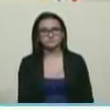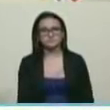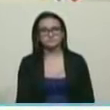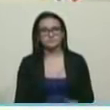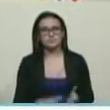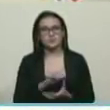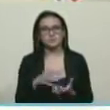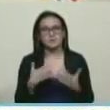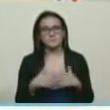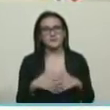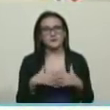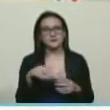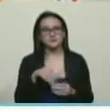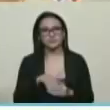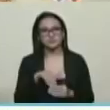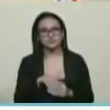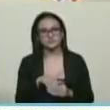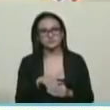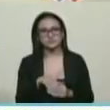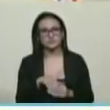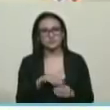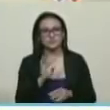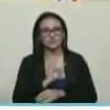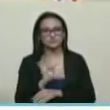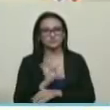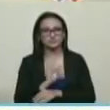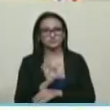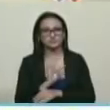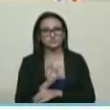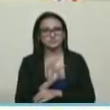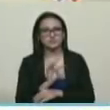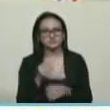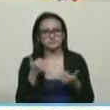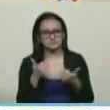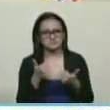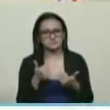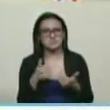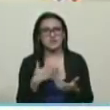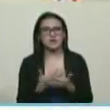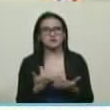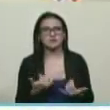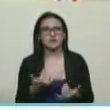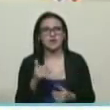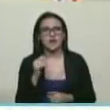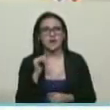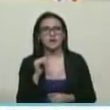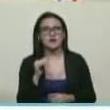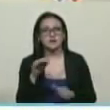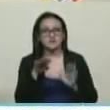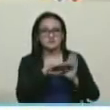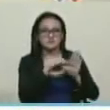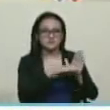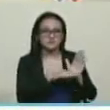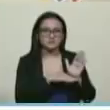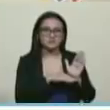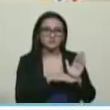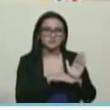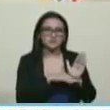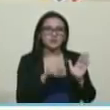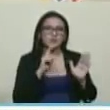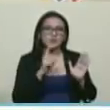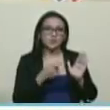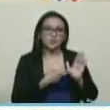problemas con las máquinas de votación. Han estado funcionando muy bien y existe un protocolo que se